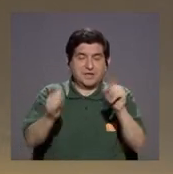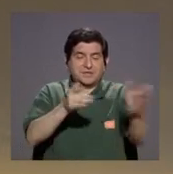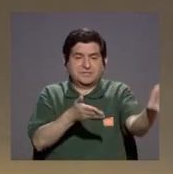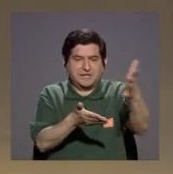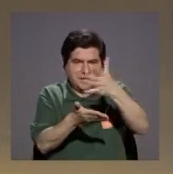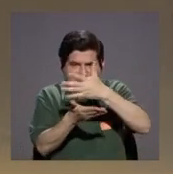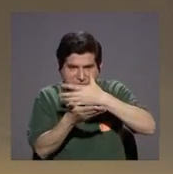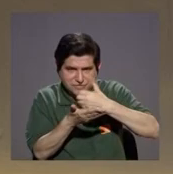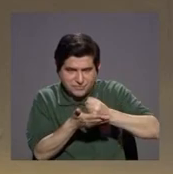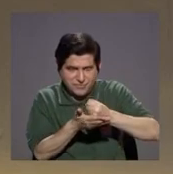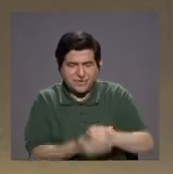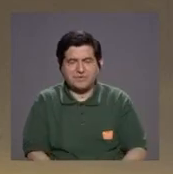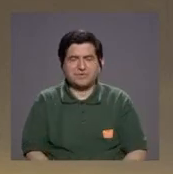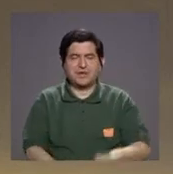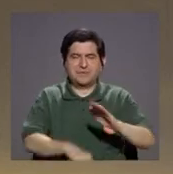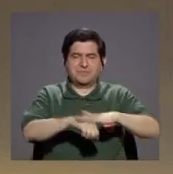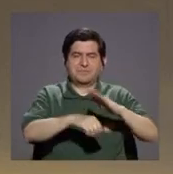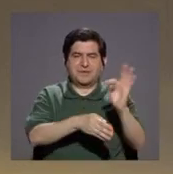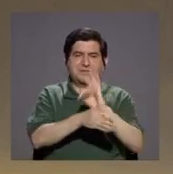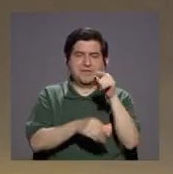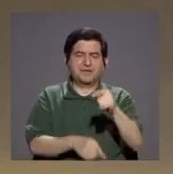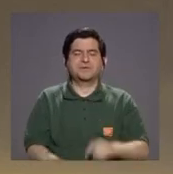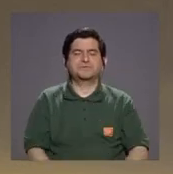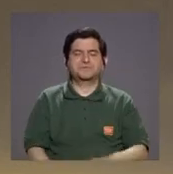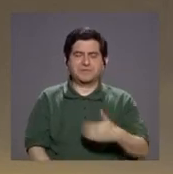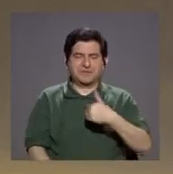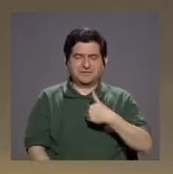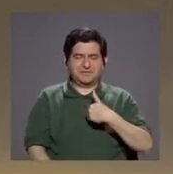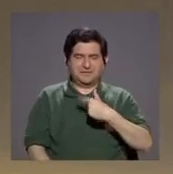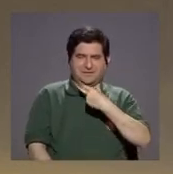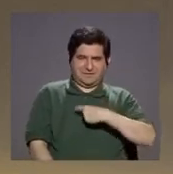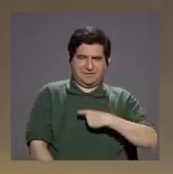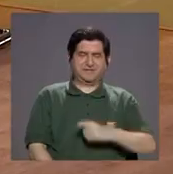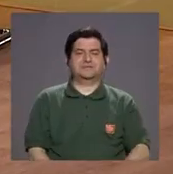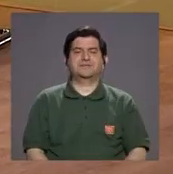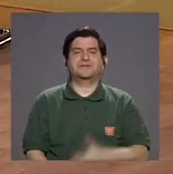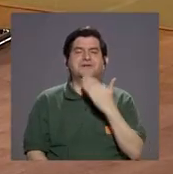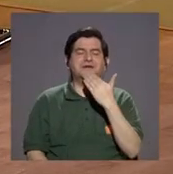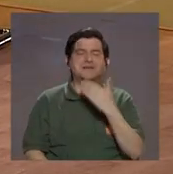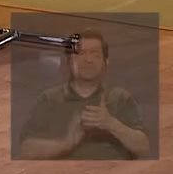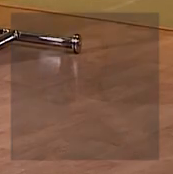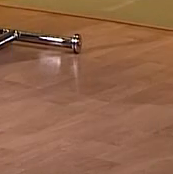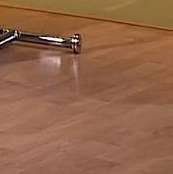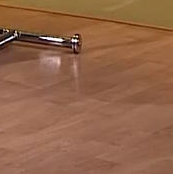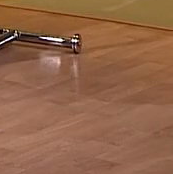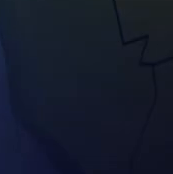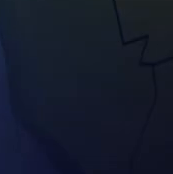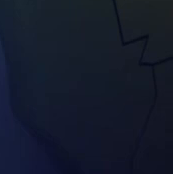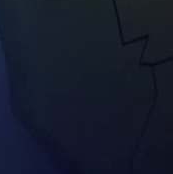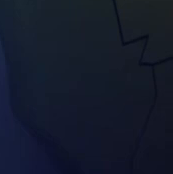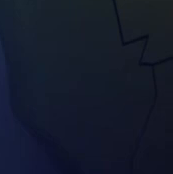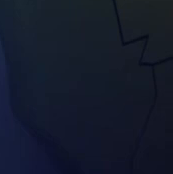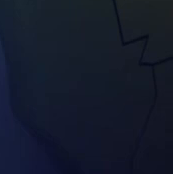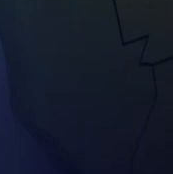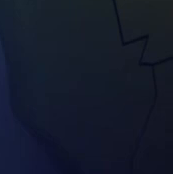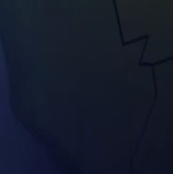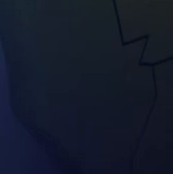recaudan hace la televisión que ustedes se merecen gracias y felicitaciones muchas gracias